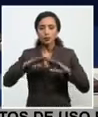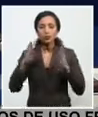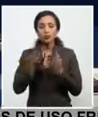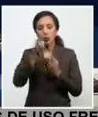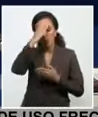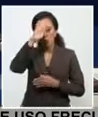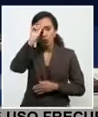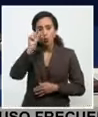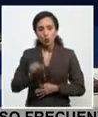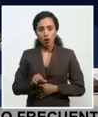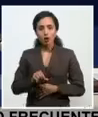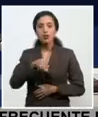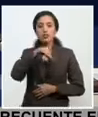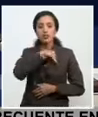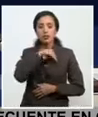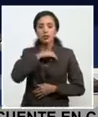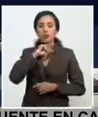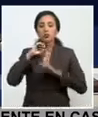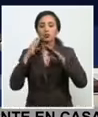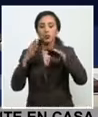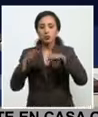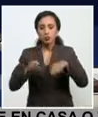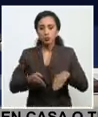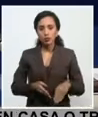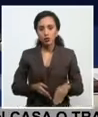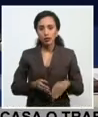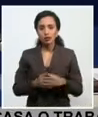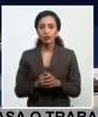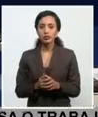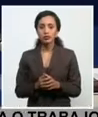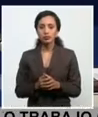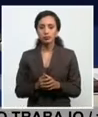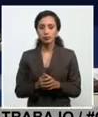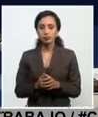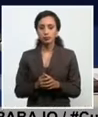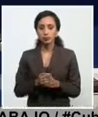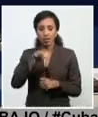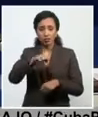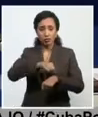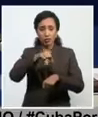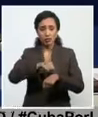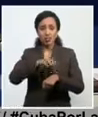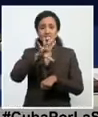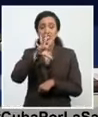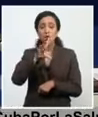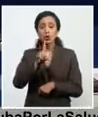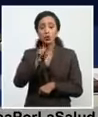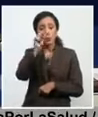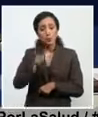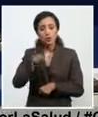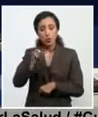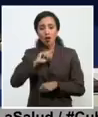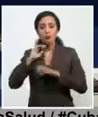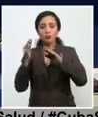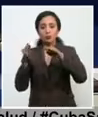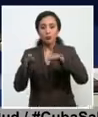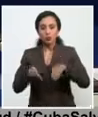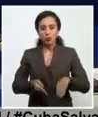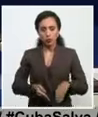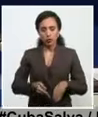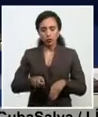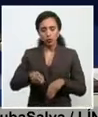sentimos el fallecimiento de ya en estos momentos de 51 personas en nuestro